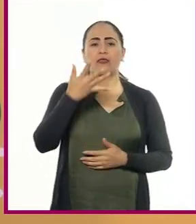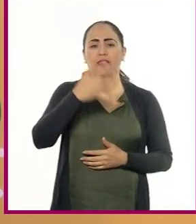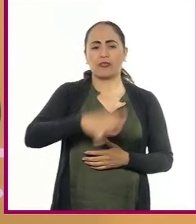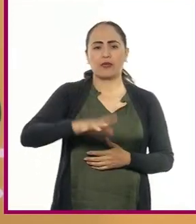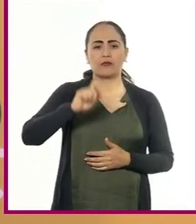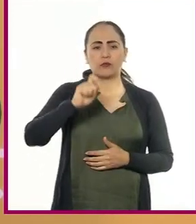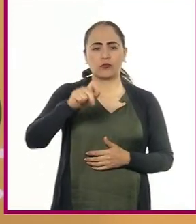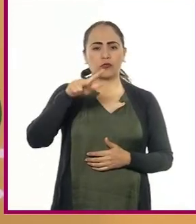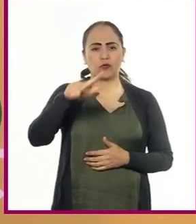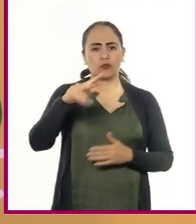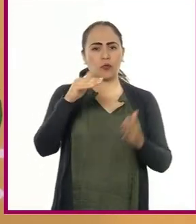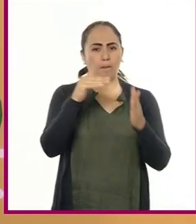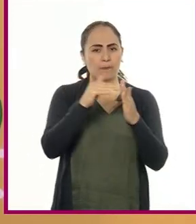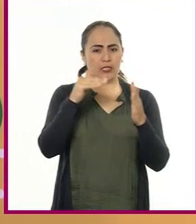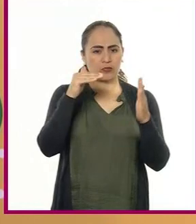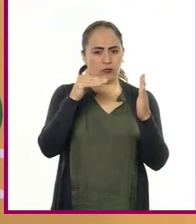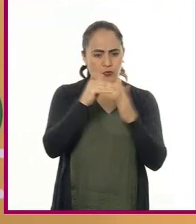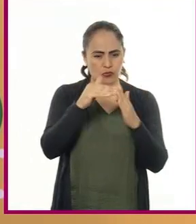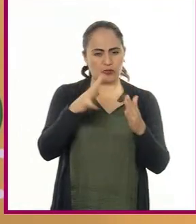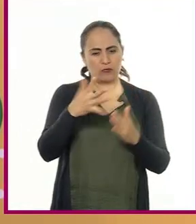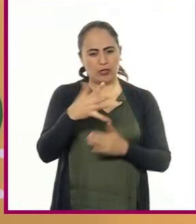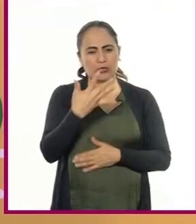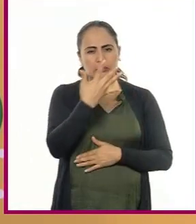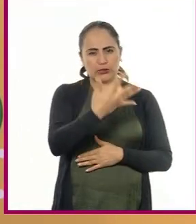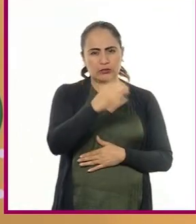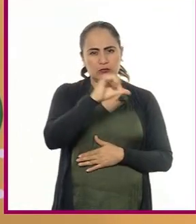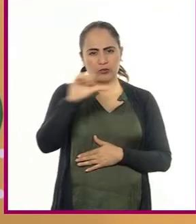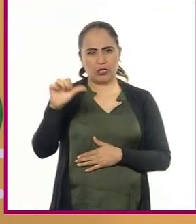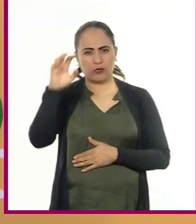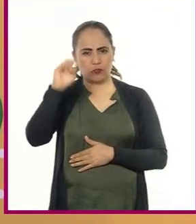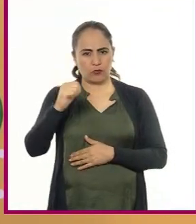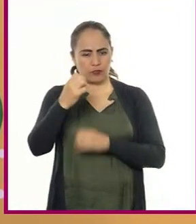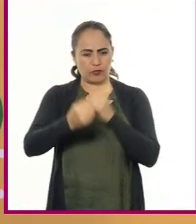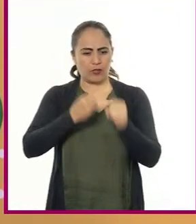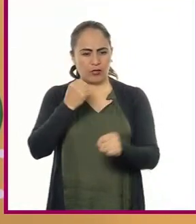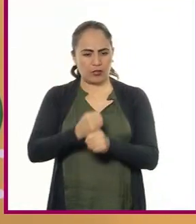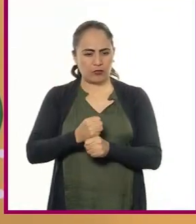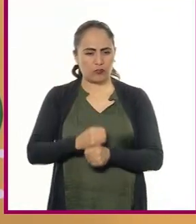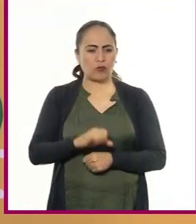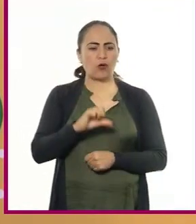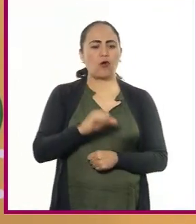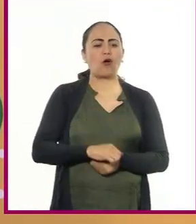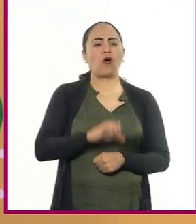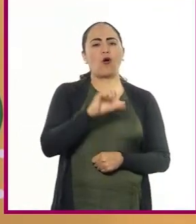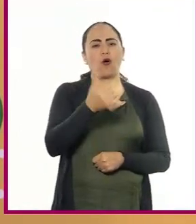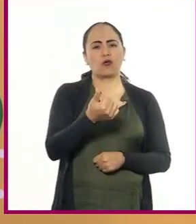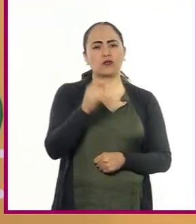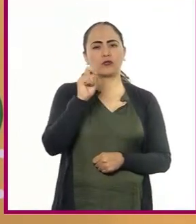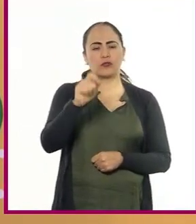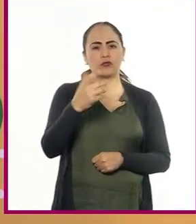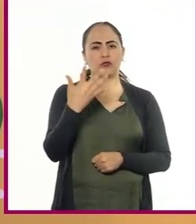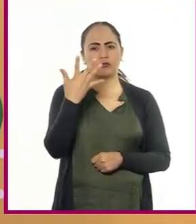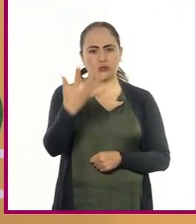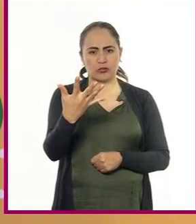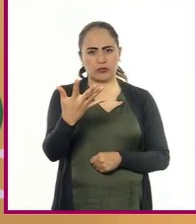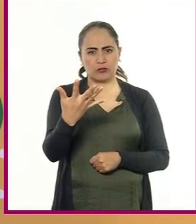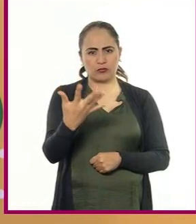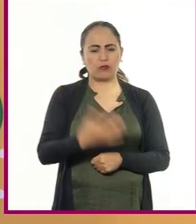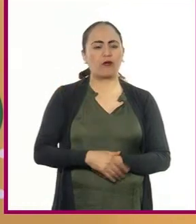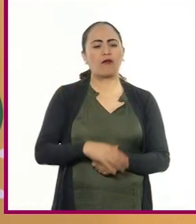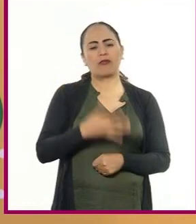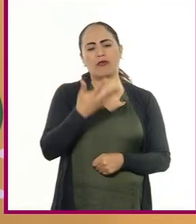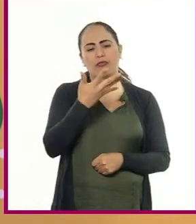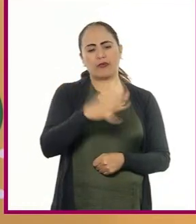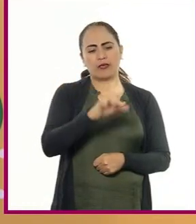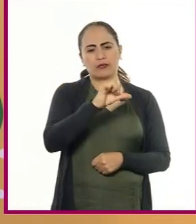10.8 millones tienen entre 5 y 9 años. 11.5 millones de 10 a 14